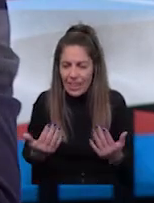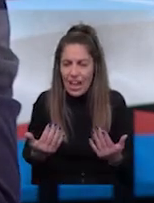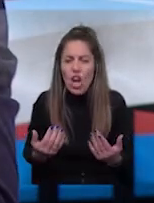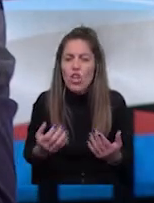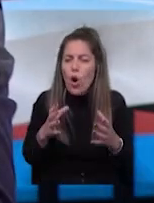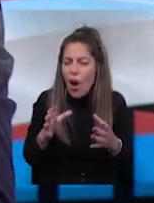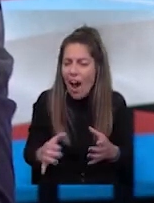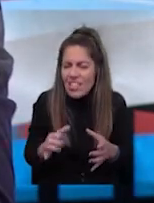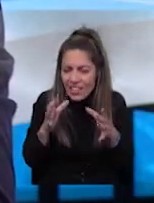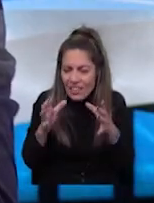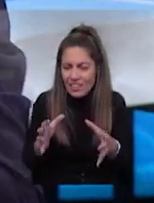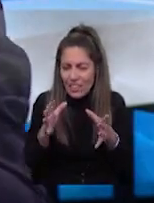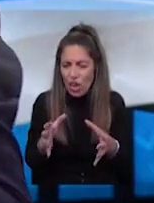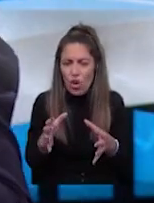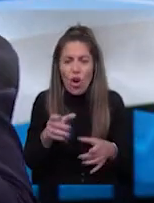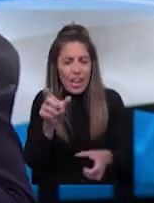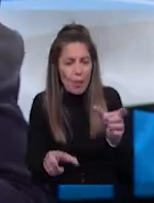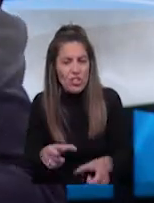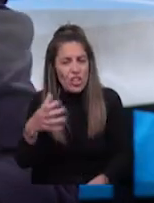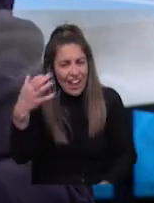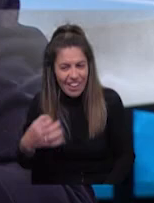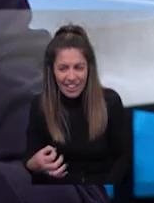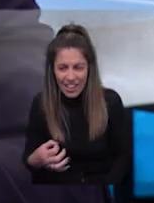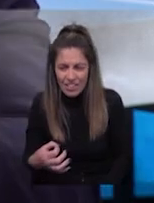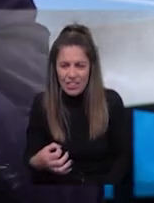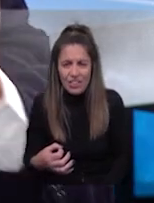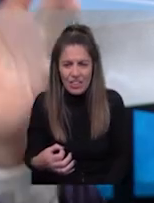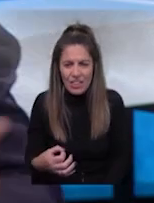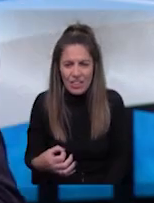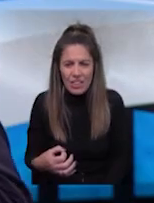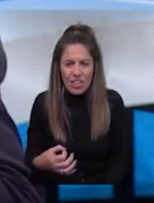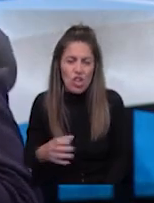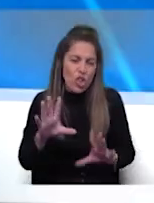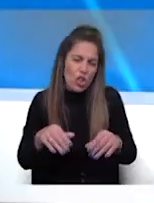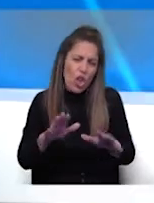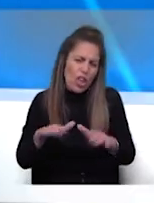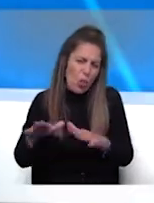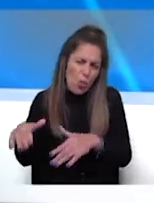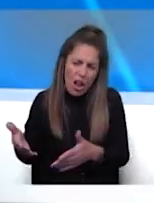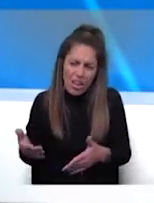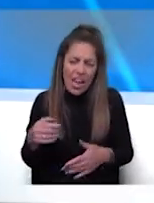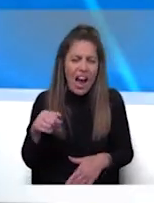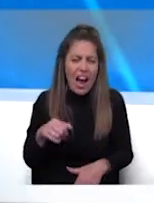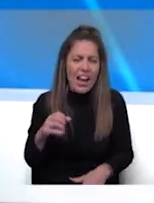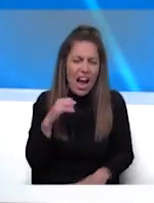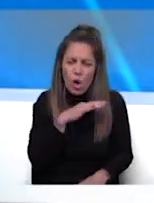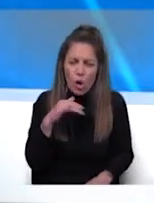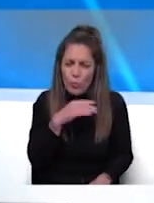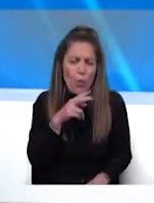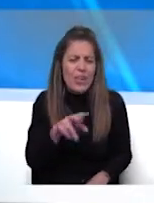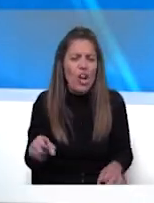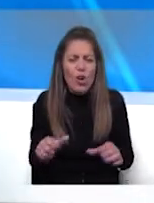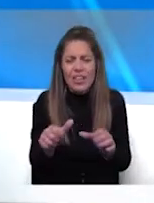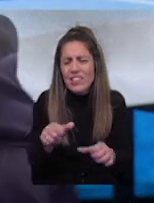el riesgo de que la gente crea, bueno, son todos iguales, acá hay corrupción, mirá lo que están